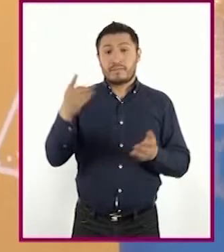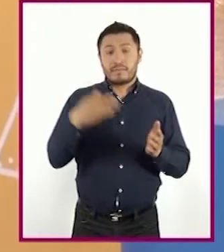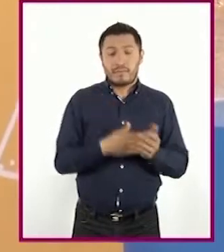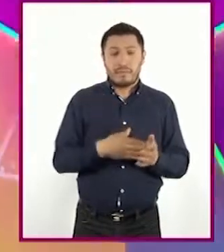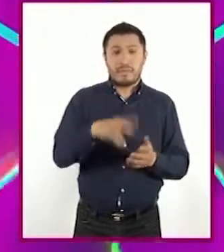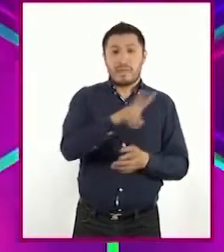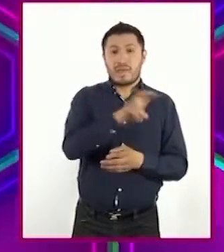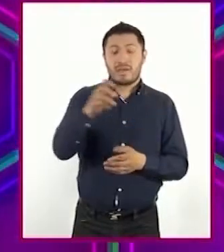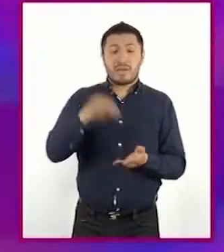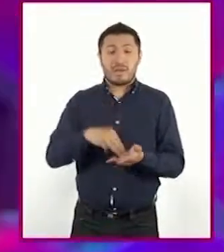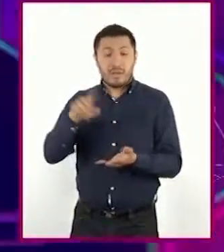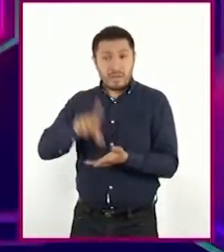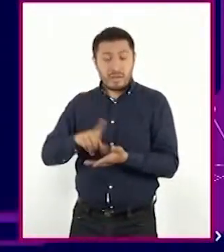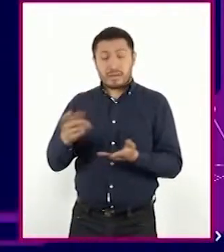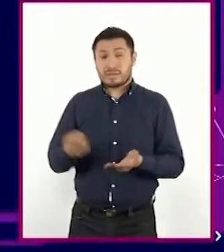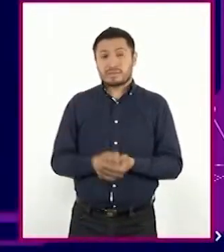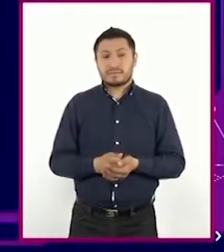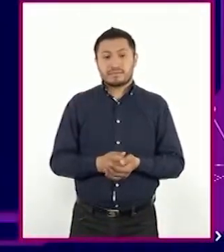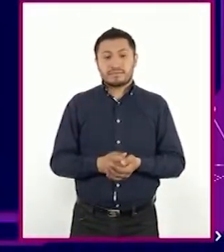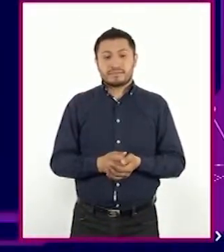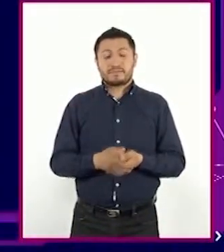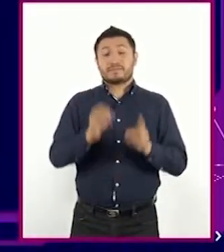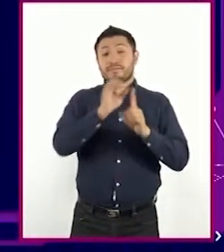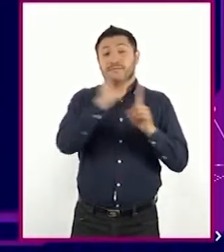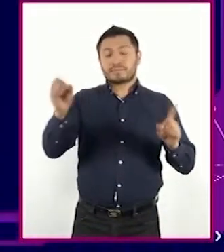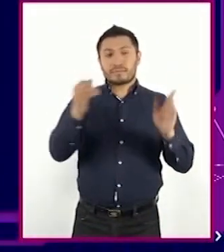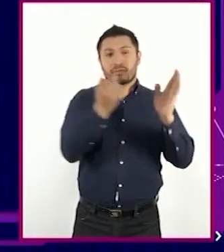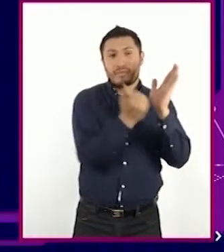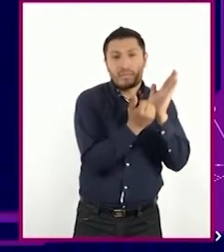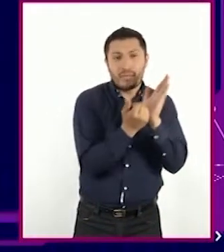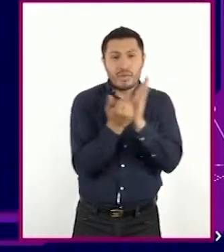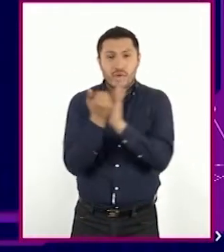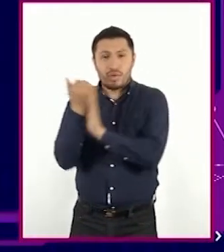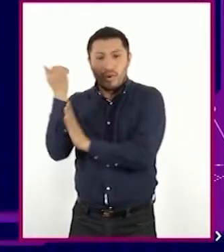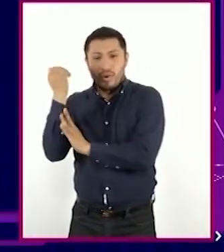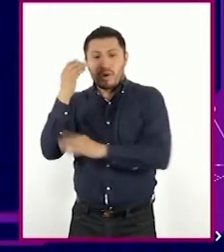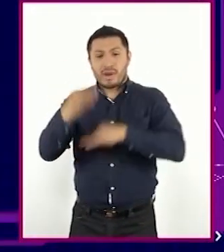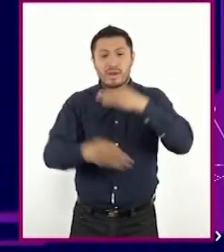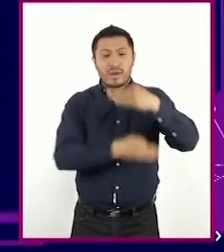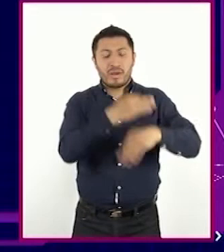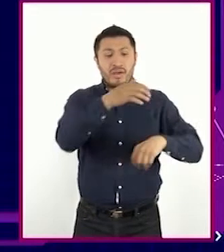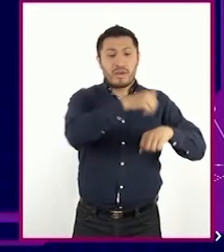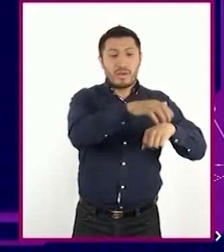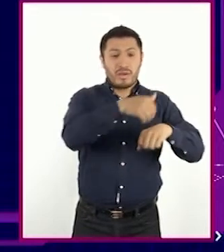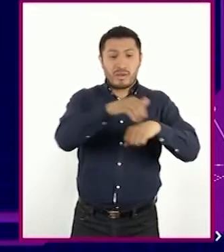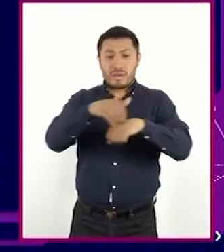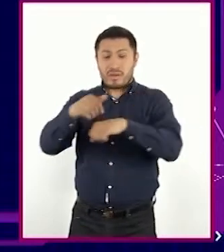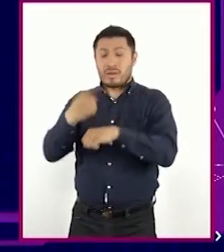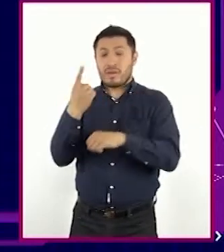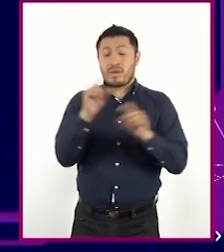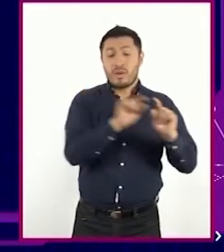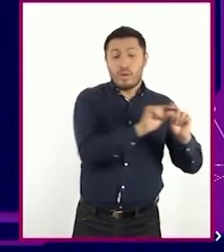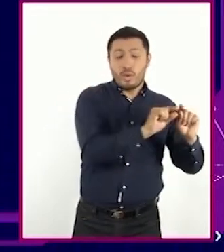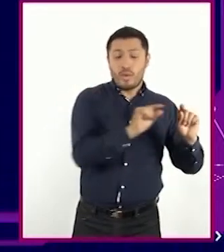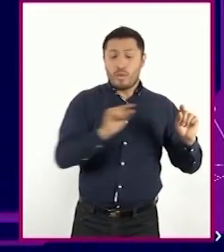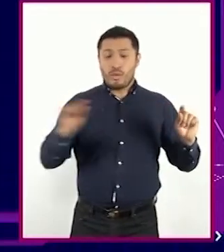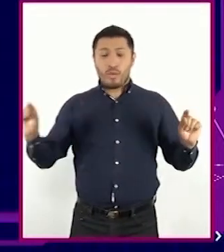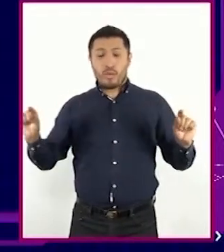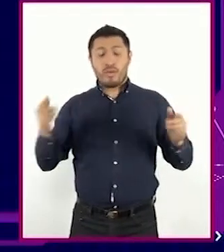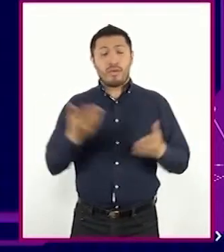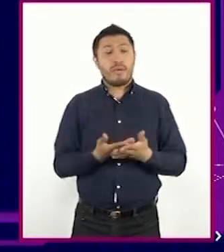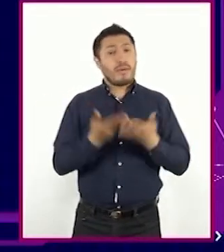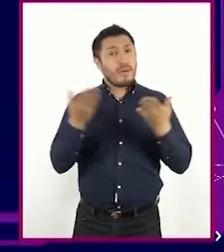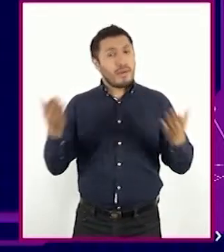1,200 mililitros. Se colocan en orden de menor a mayor todas las cantidades en una sola línea.